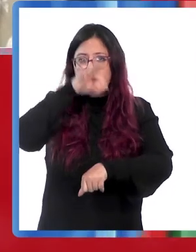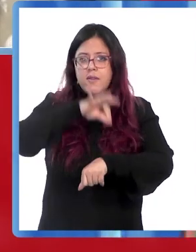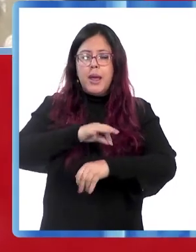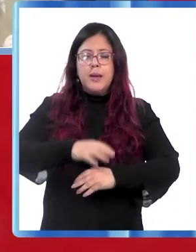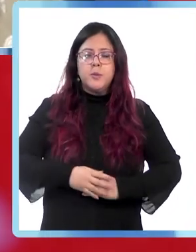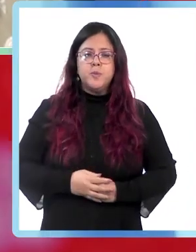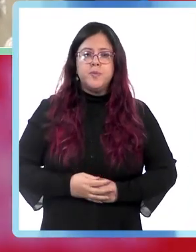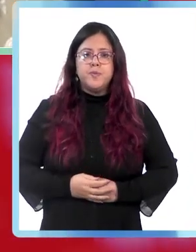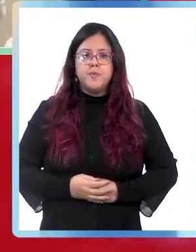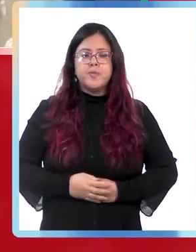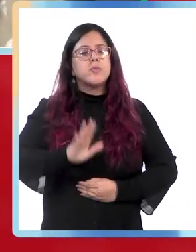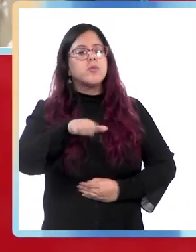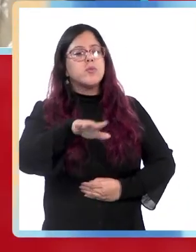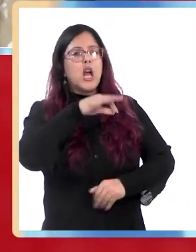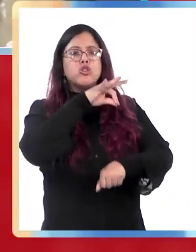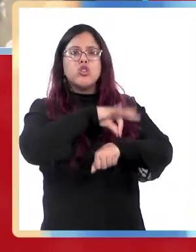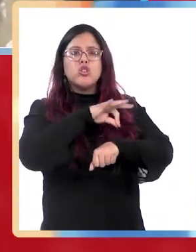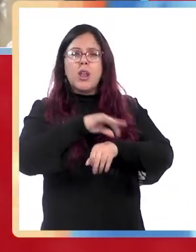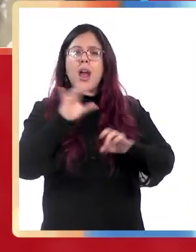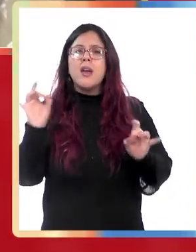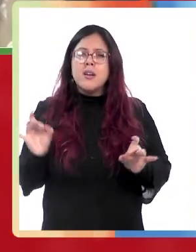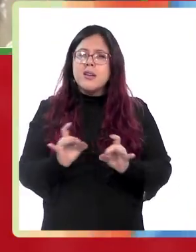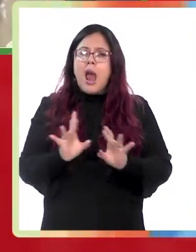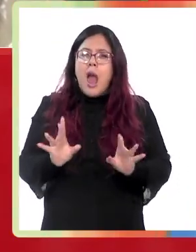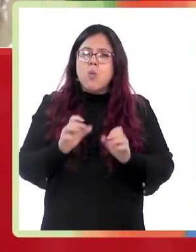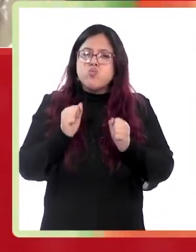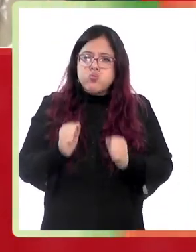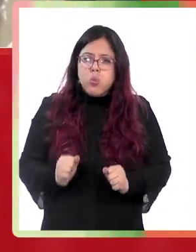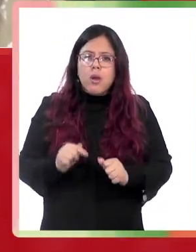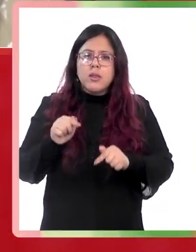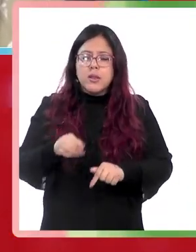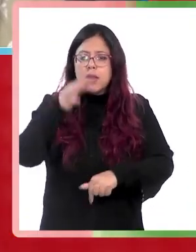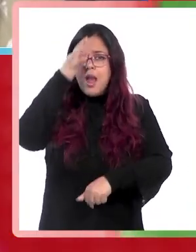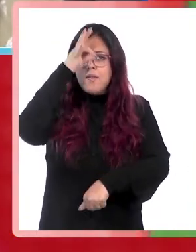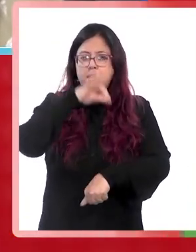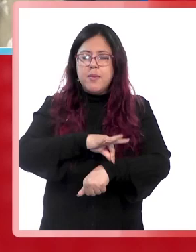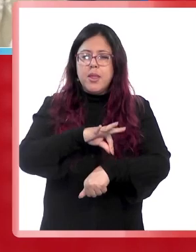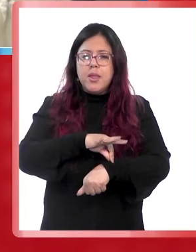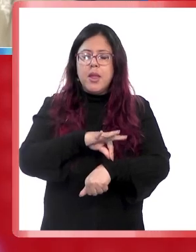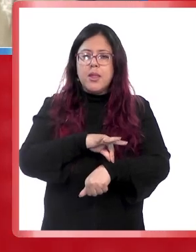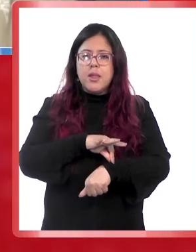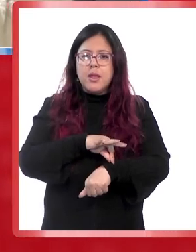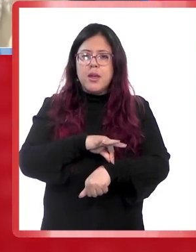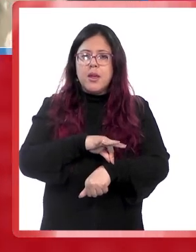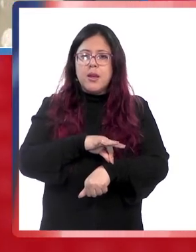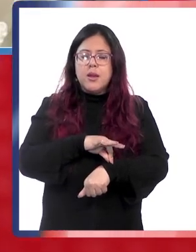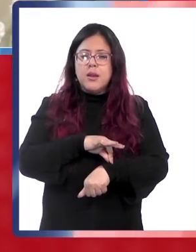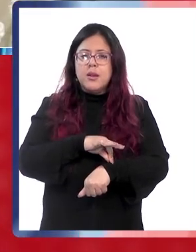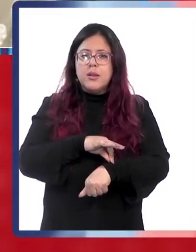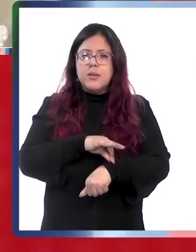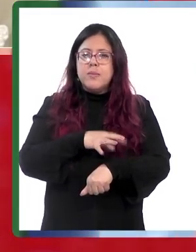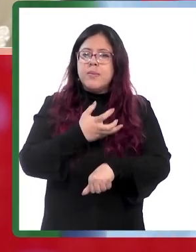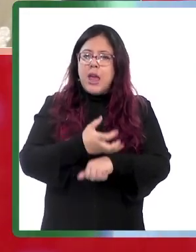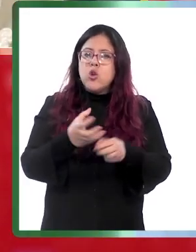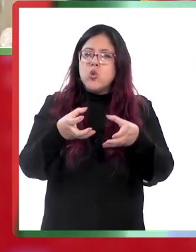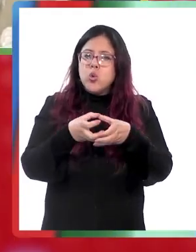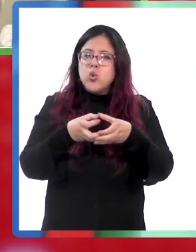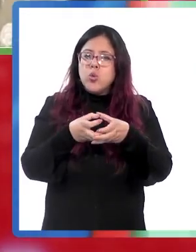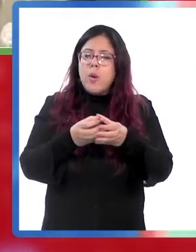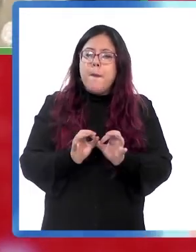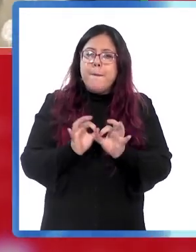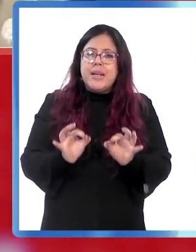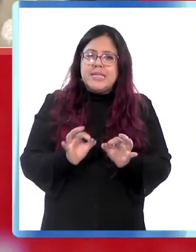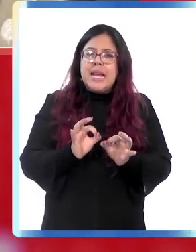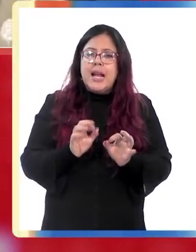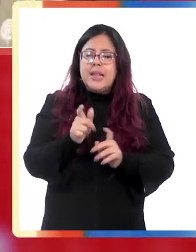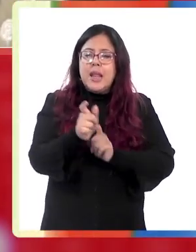transmisibilidad. Mm. Doctora, ¿qué tan grave puede llegar a ser esta enfermedad y si hay algún grupo